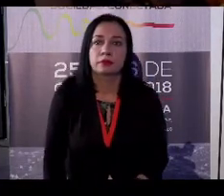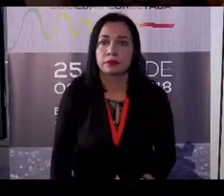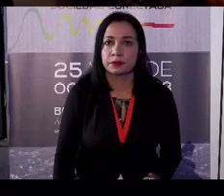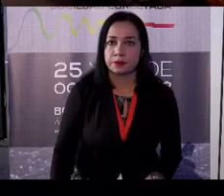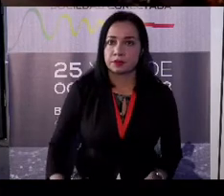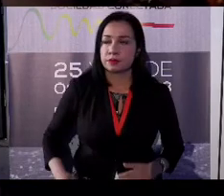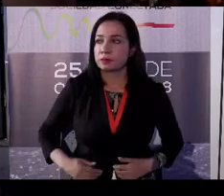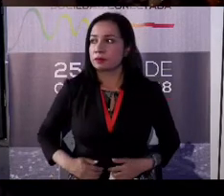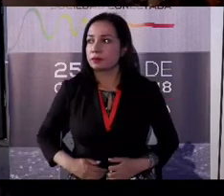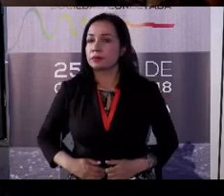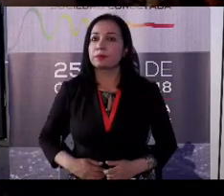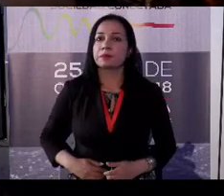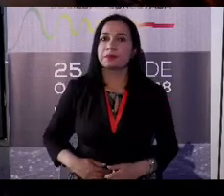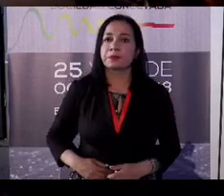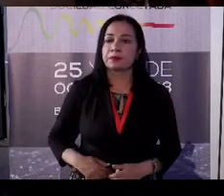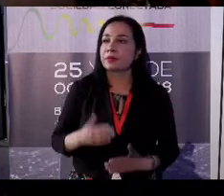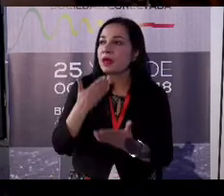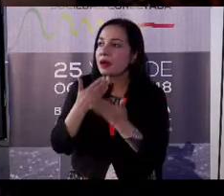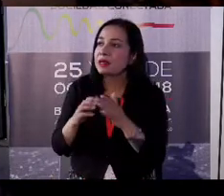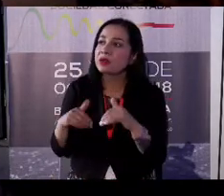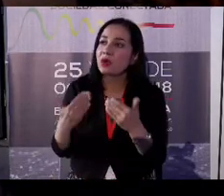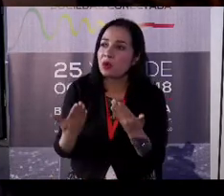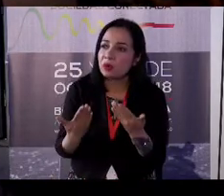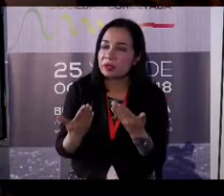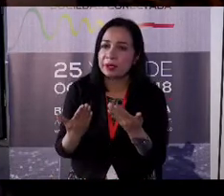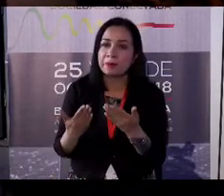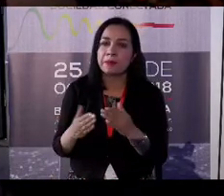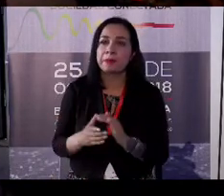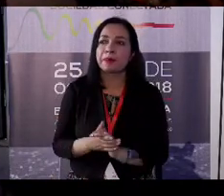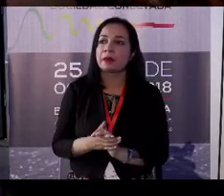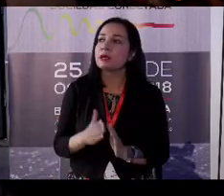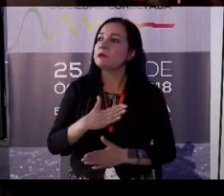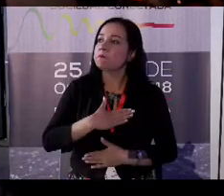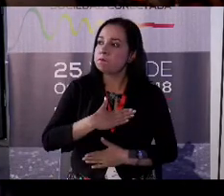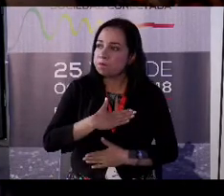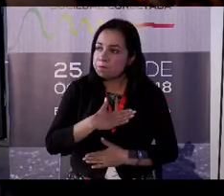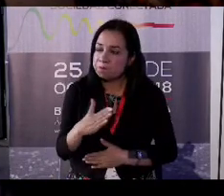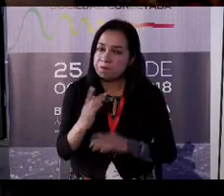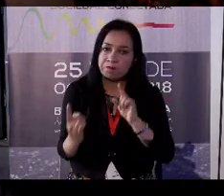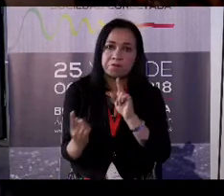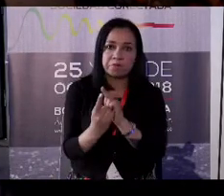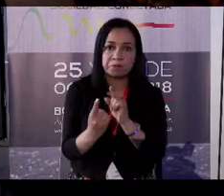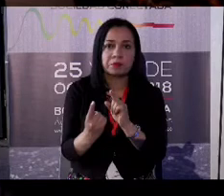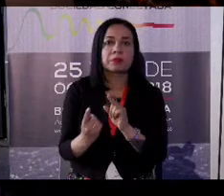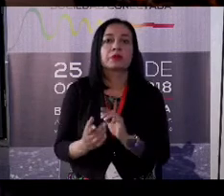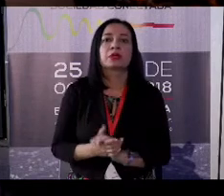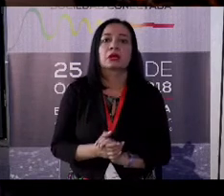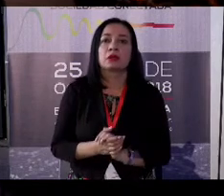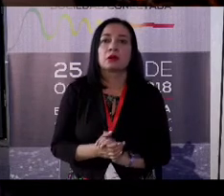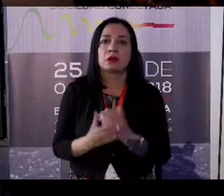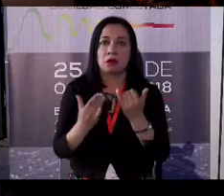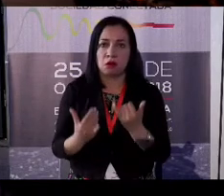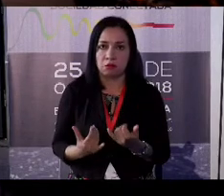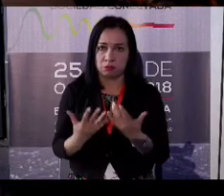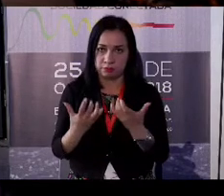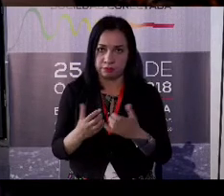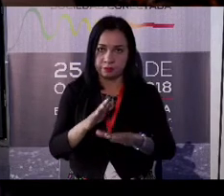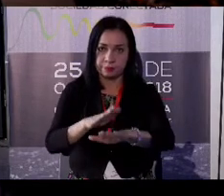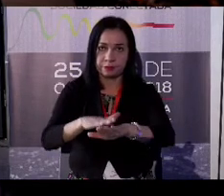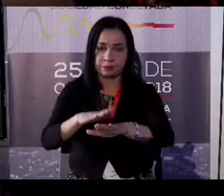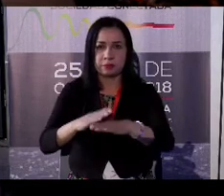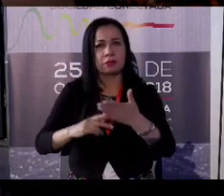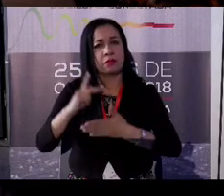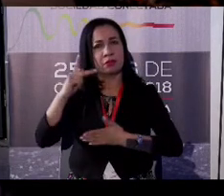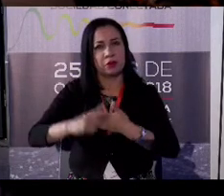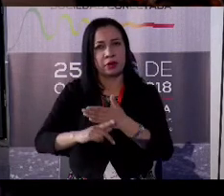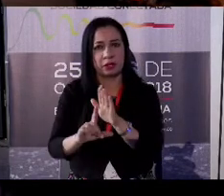Gracias, ¿cómo está Fernando? Gracias. Un gusto volver a verte. Quería plantearte que el proyecto de ley